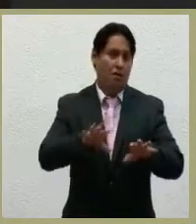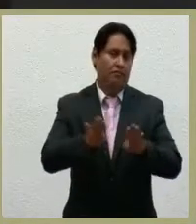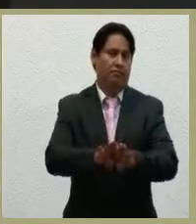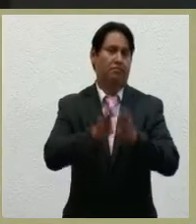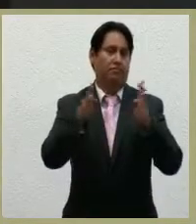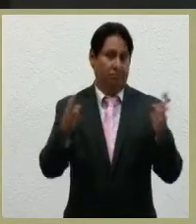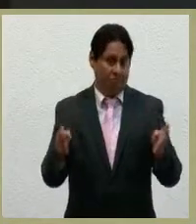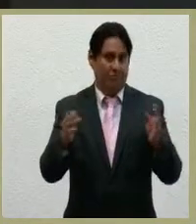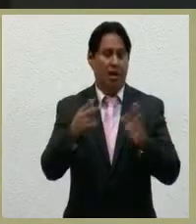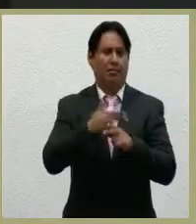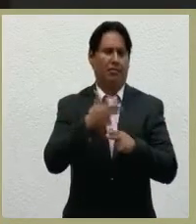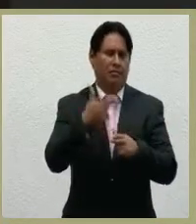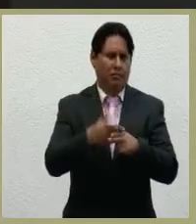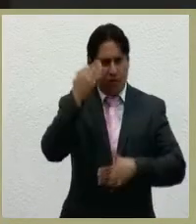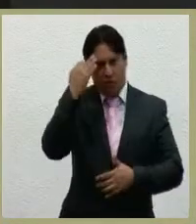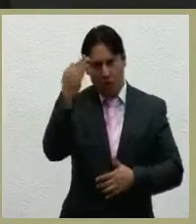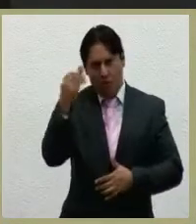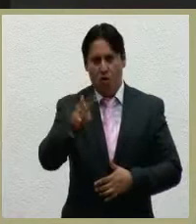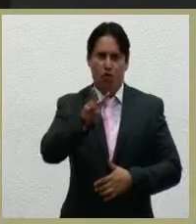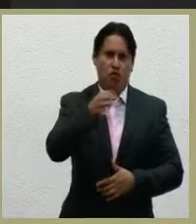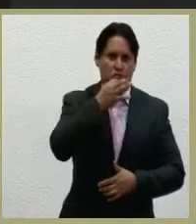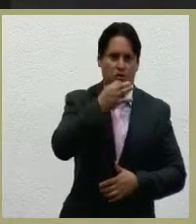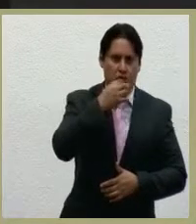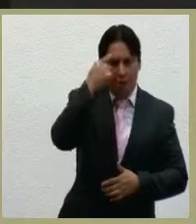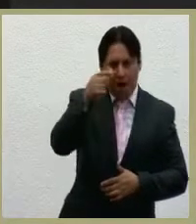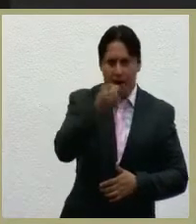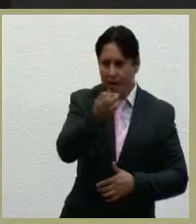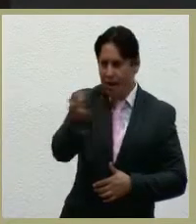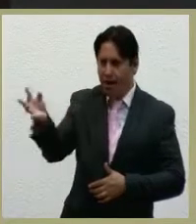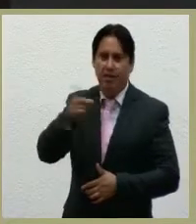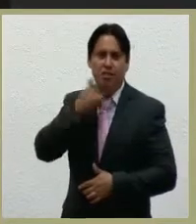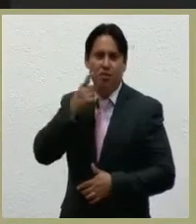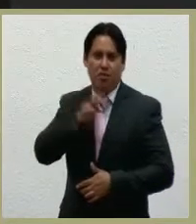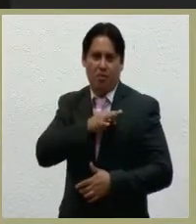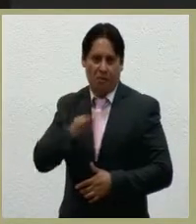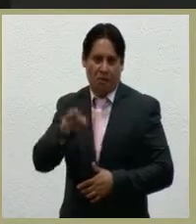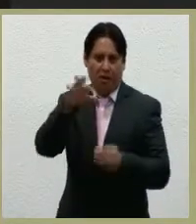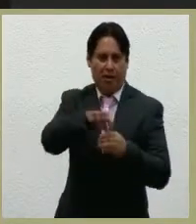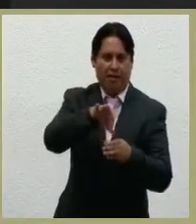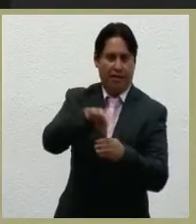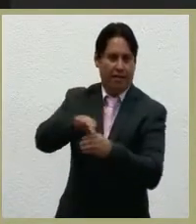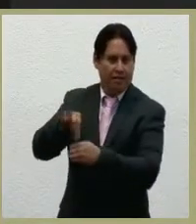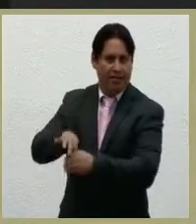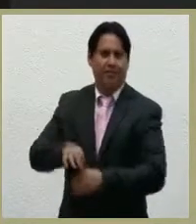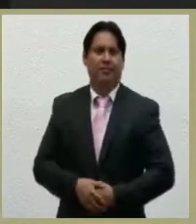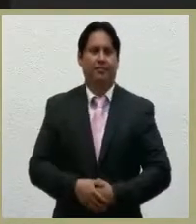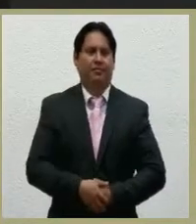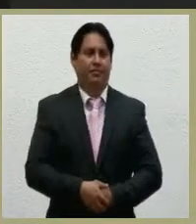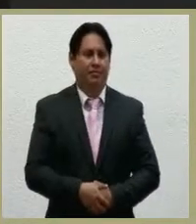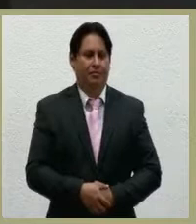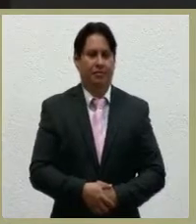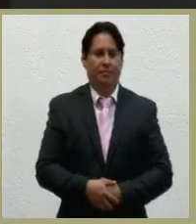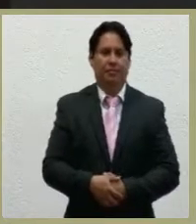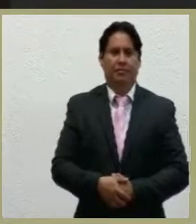el sistema electrónico hasta por un tiempo de 2 minutos para que las diputadas y los diputados emitan su voto.